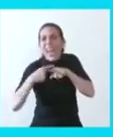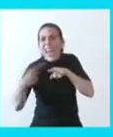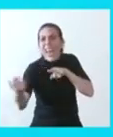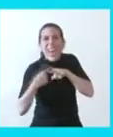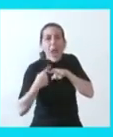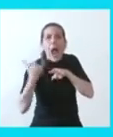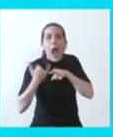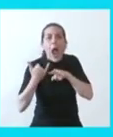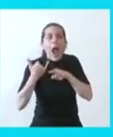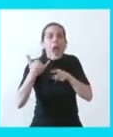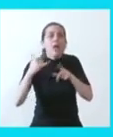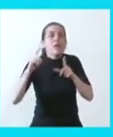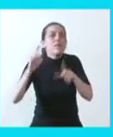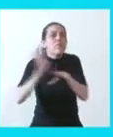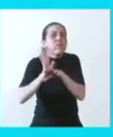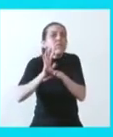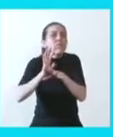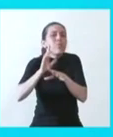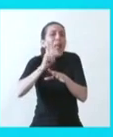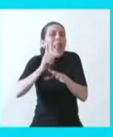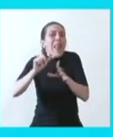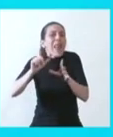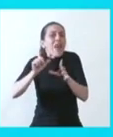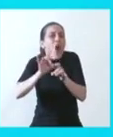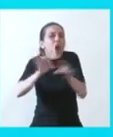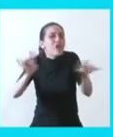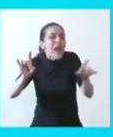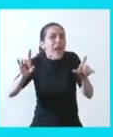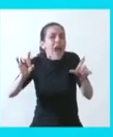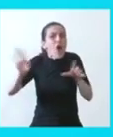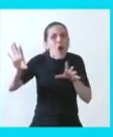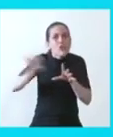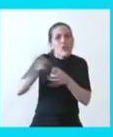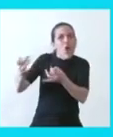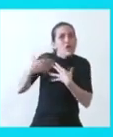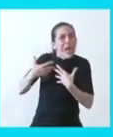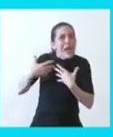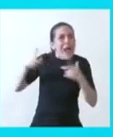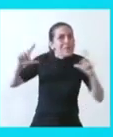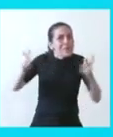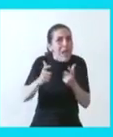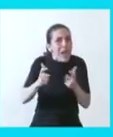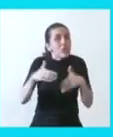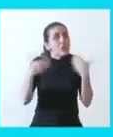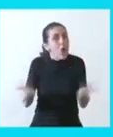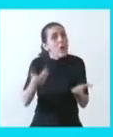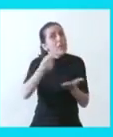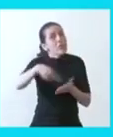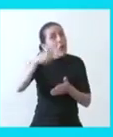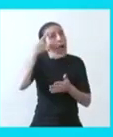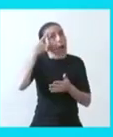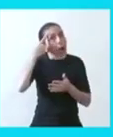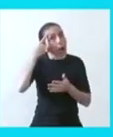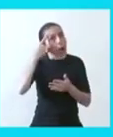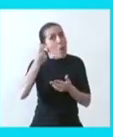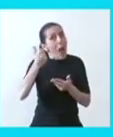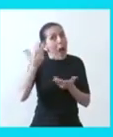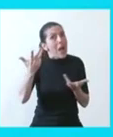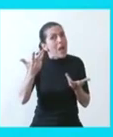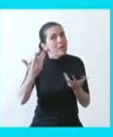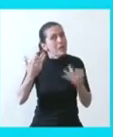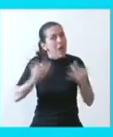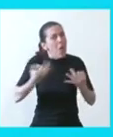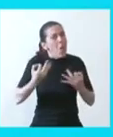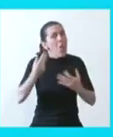y menor será el riesgo de contraer el virus. Por lo tanto, esta vez es buen negocio quedarse en casa. Es buen